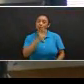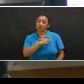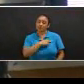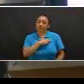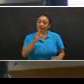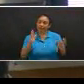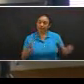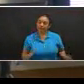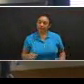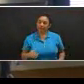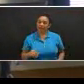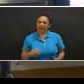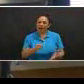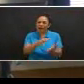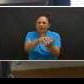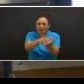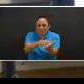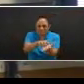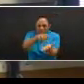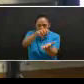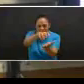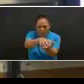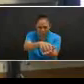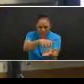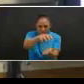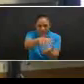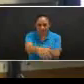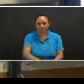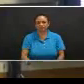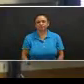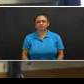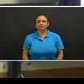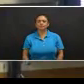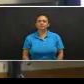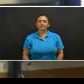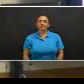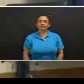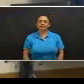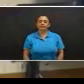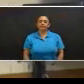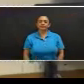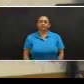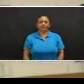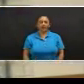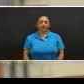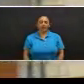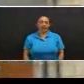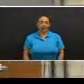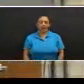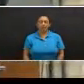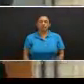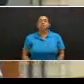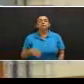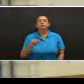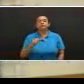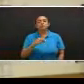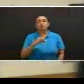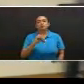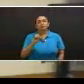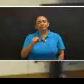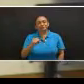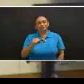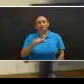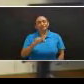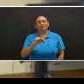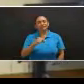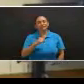Tienes que arrastrarte. Ay, no, si quieren que yo sirva en ese departamento,